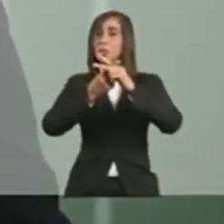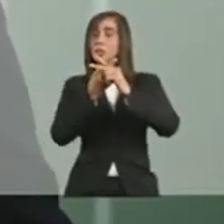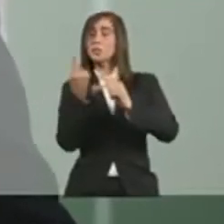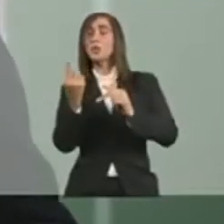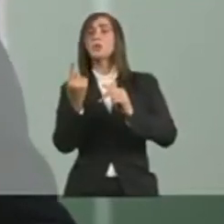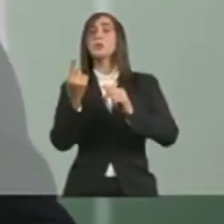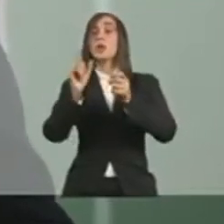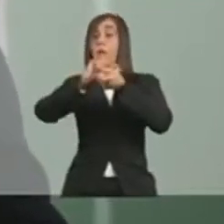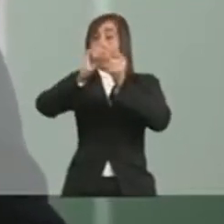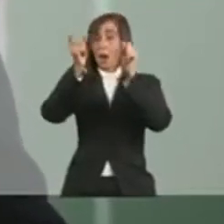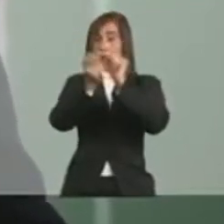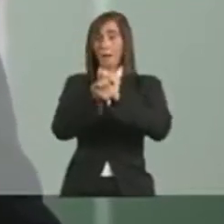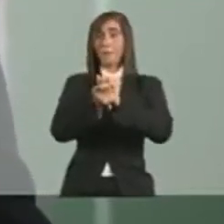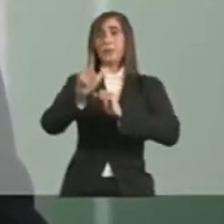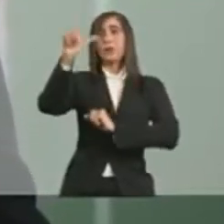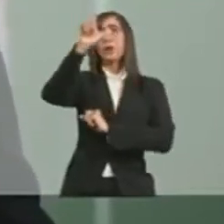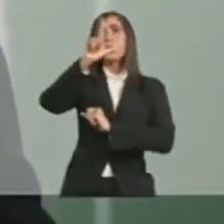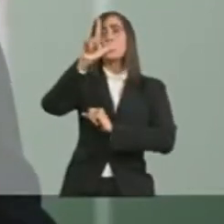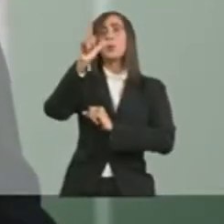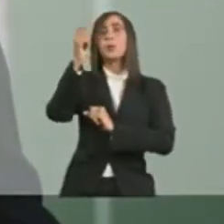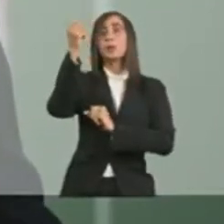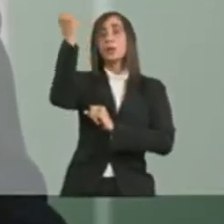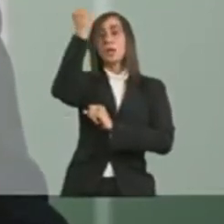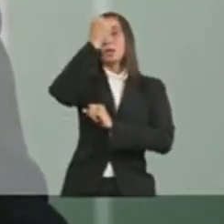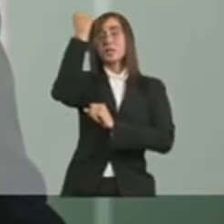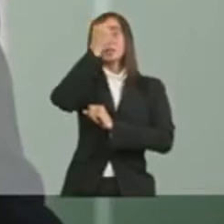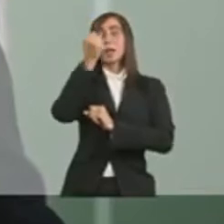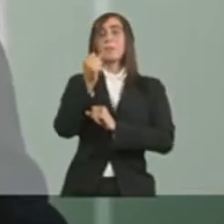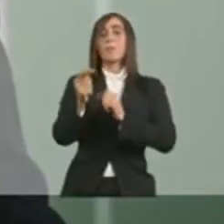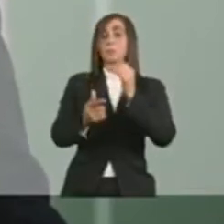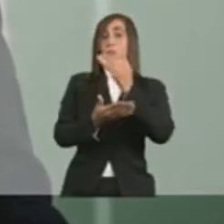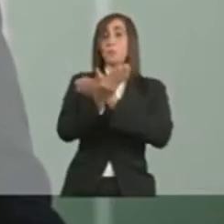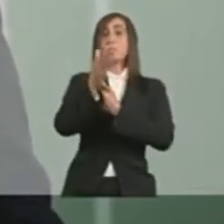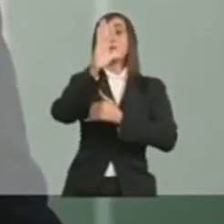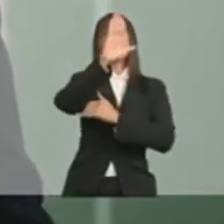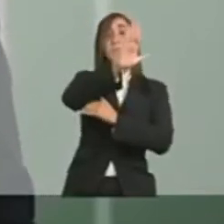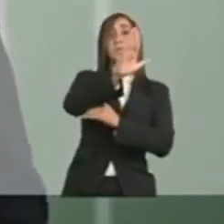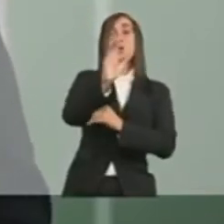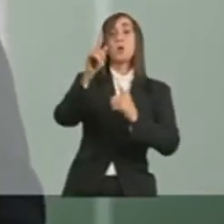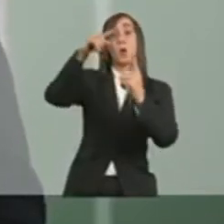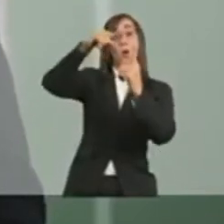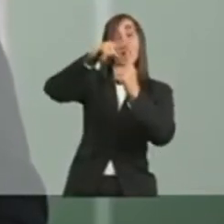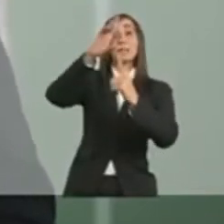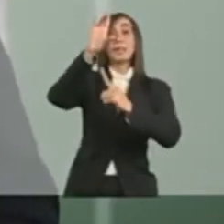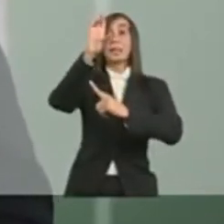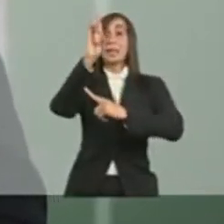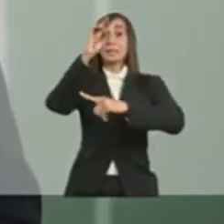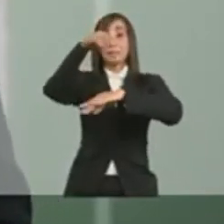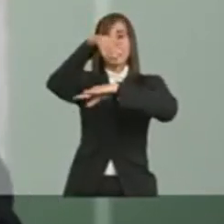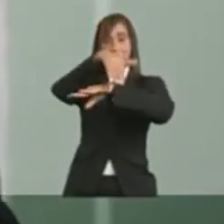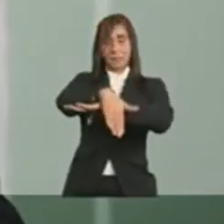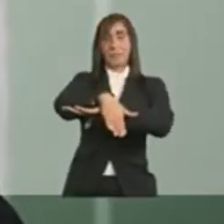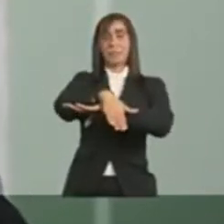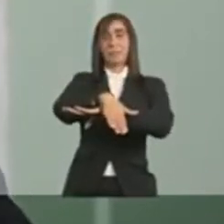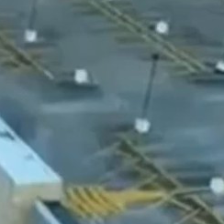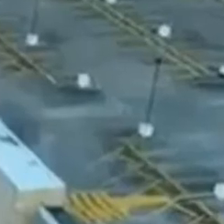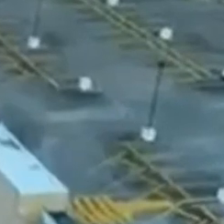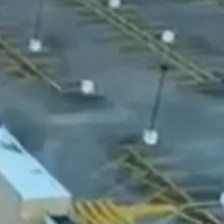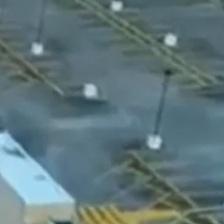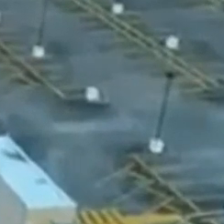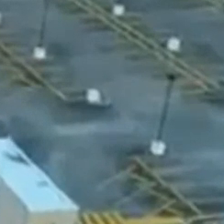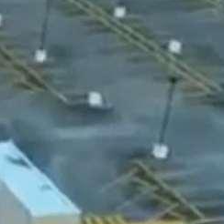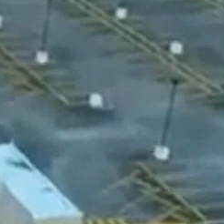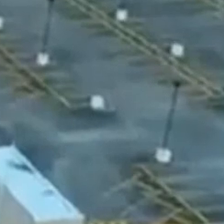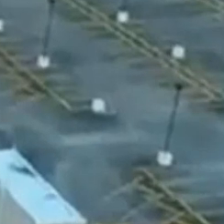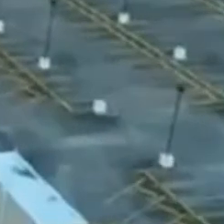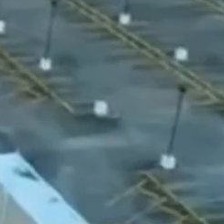sábado de 7 de la tarde a 5 de la mañana y los domingos a partir de las 5 de la tarde hasta las 5 de la mañana.